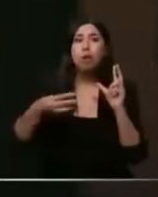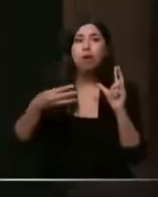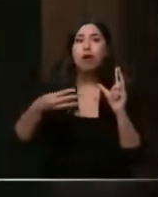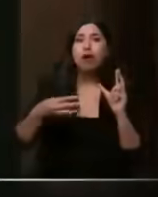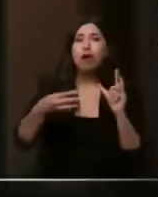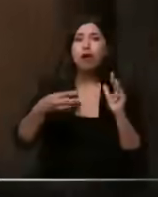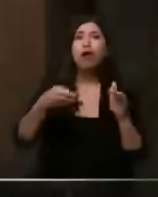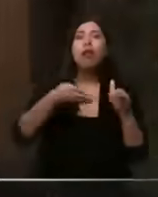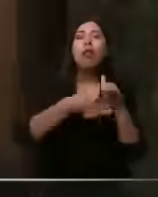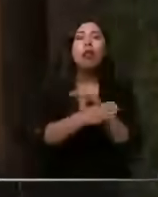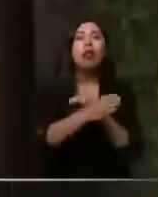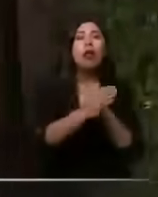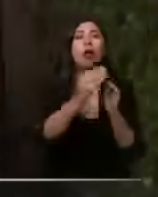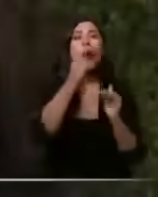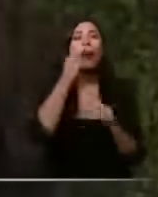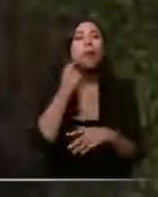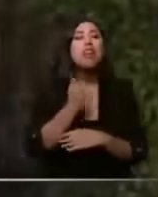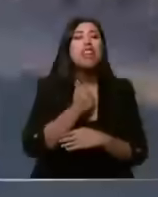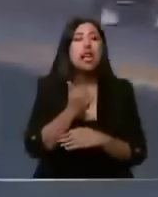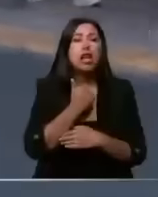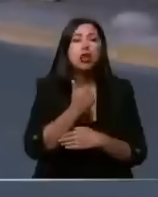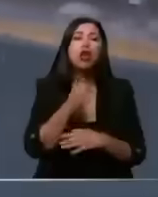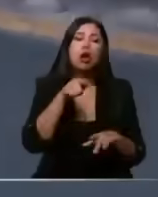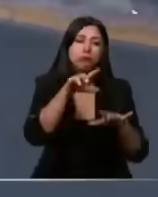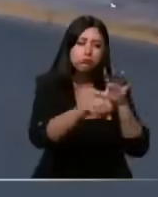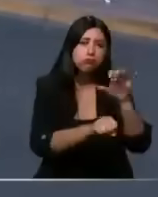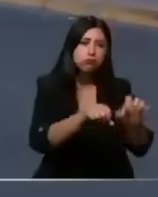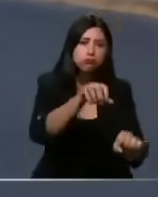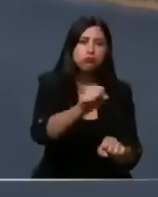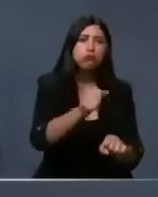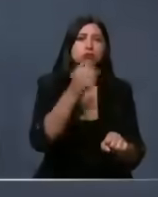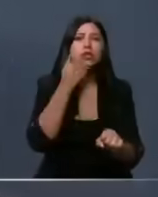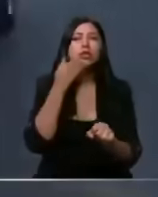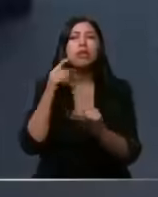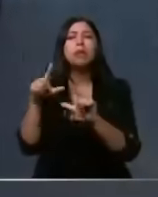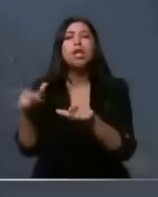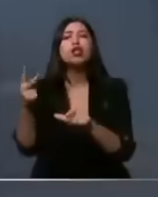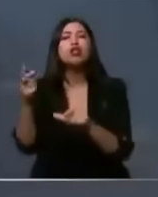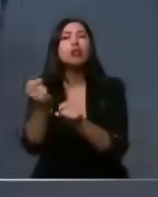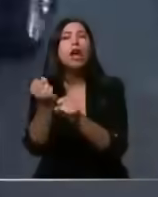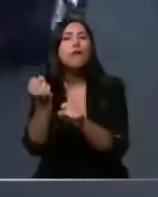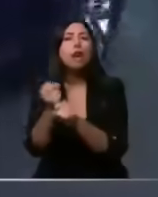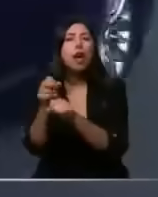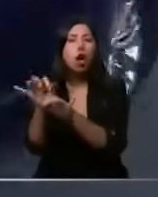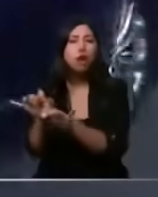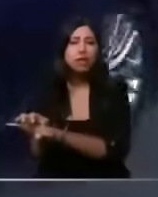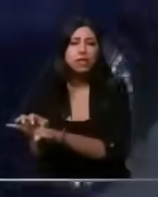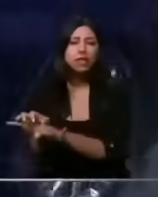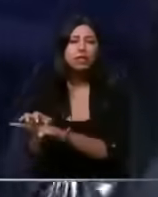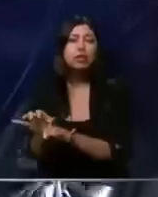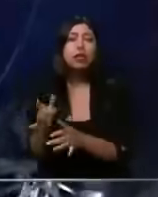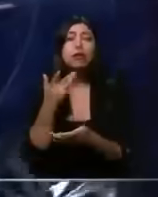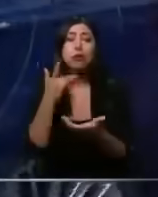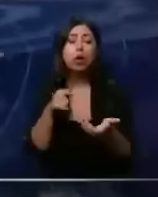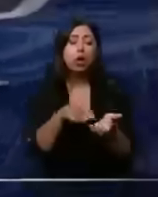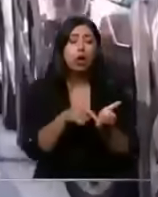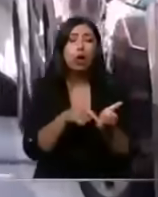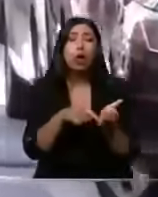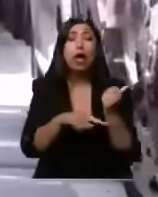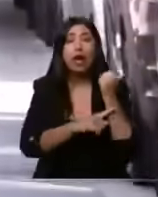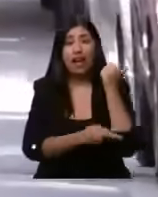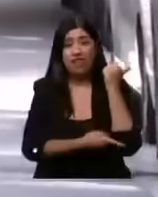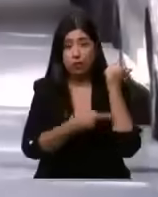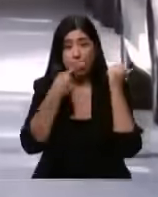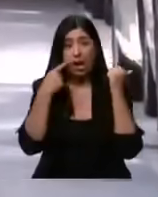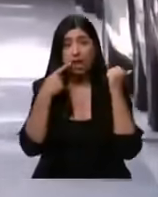allanamiento a la casa de Muñoz y al cuartel central de la Policía Civil. La razón, las pericias a un celular de Luis Hermosilla